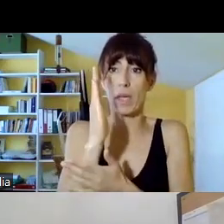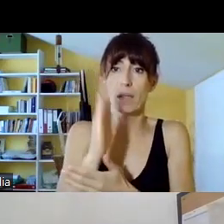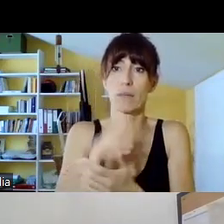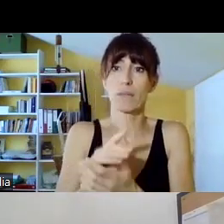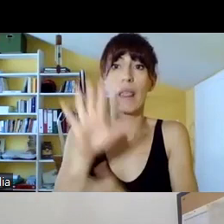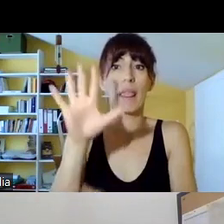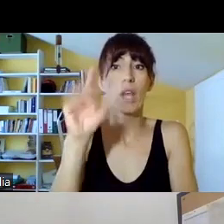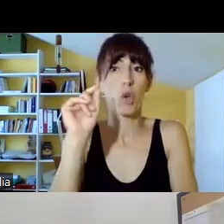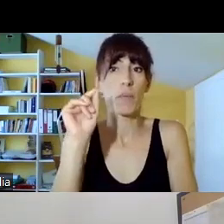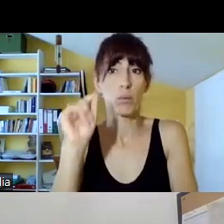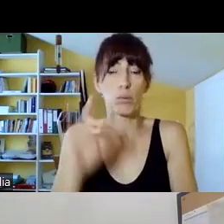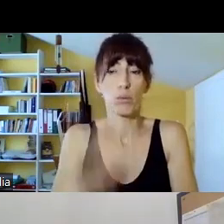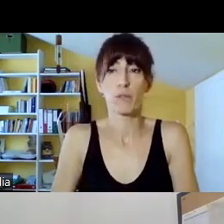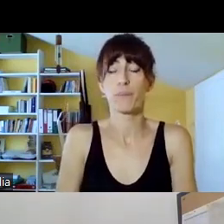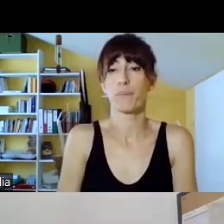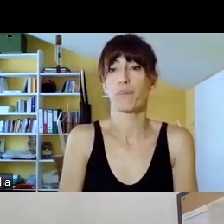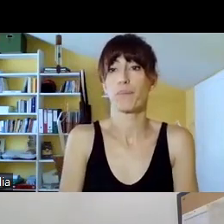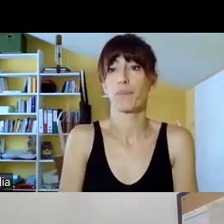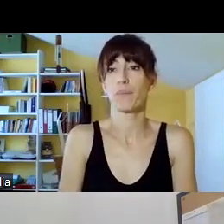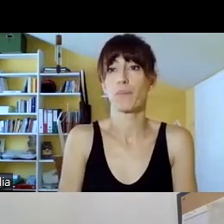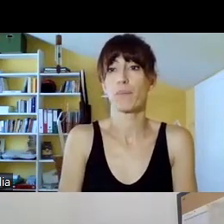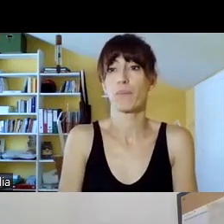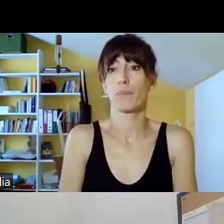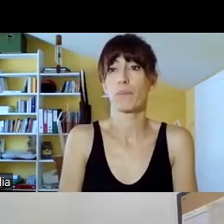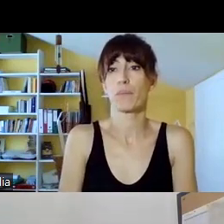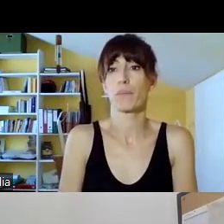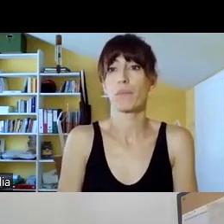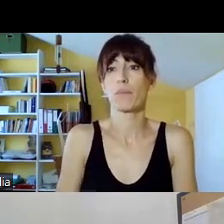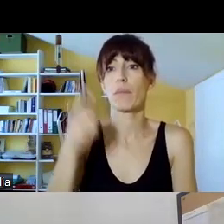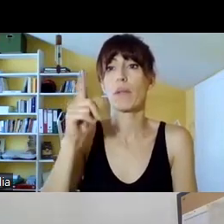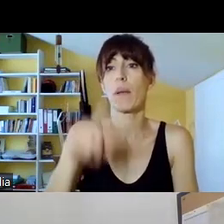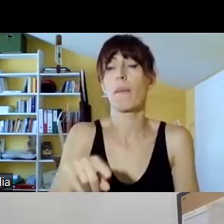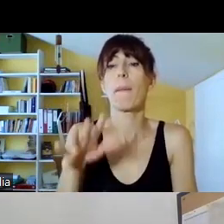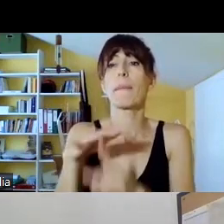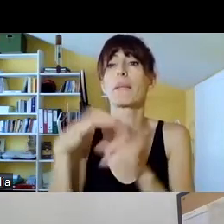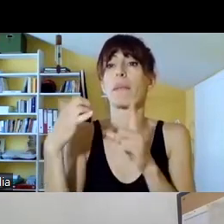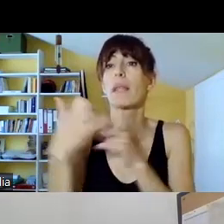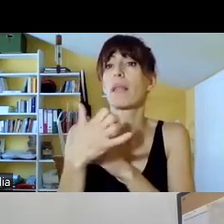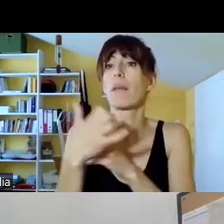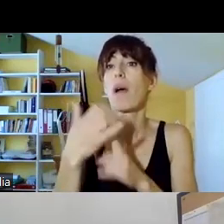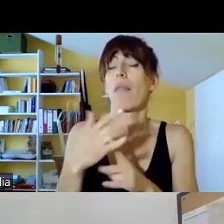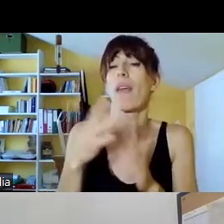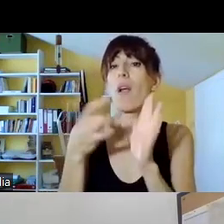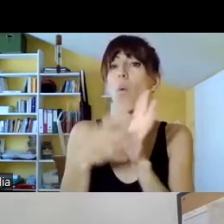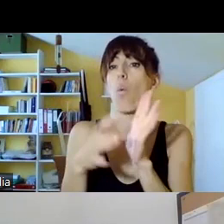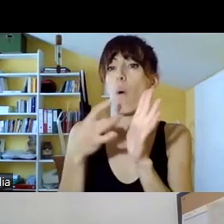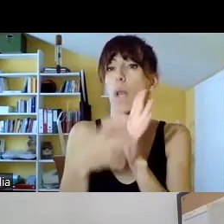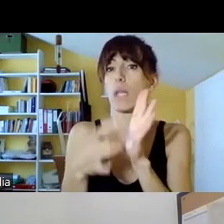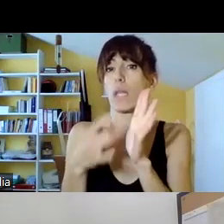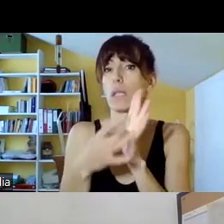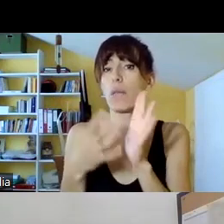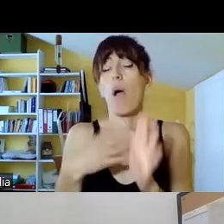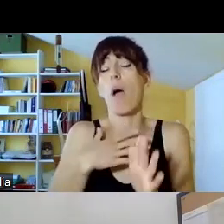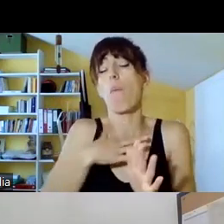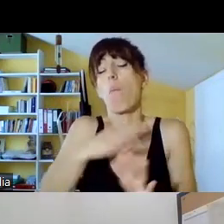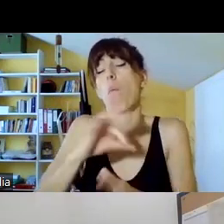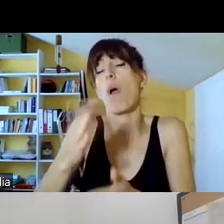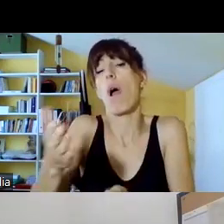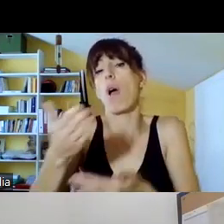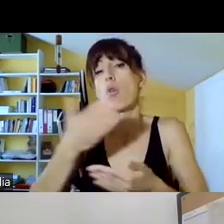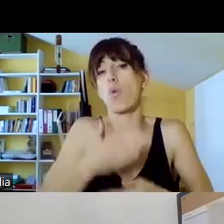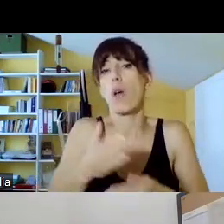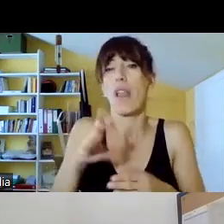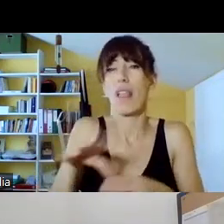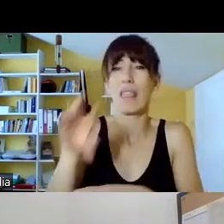gracias. Pero la utilización de la perspectiva cualitativa puede ayudarnos a entender mejor